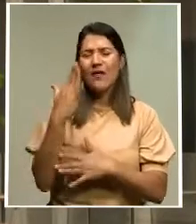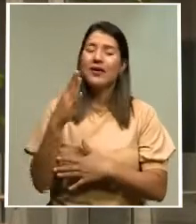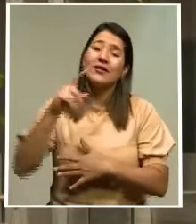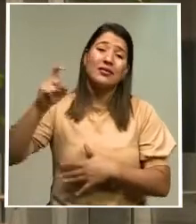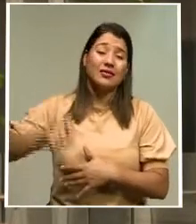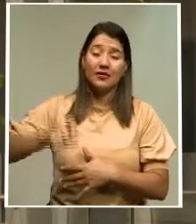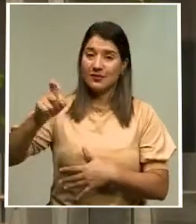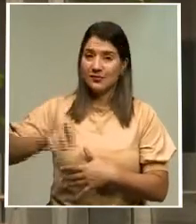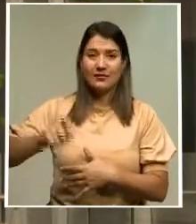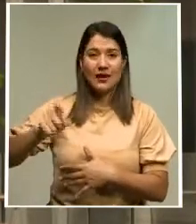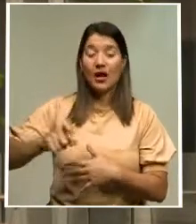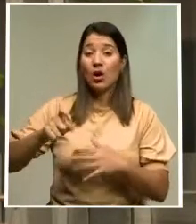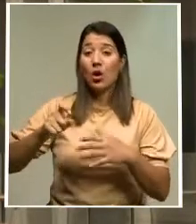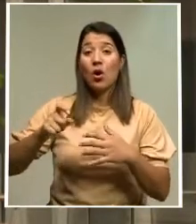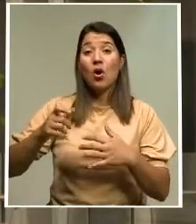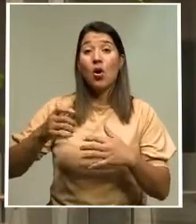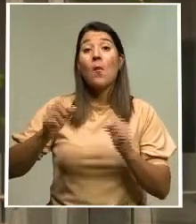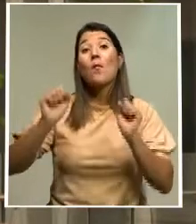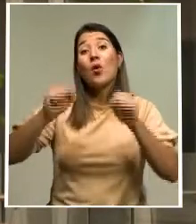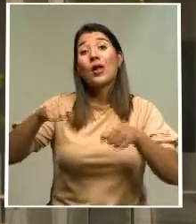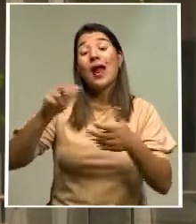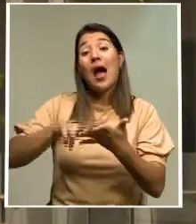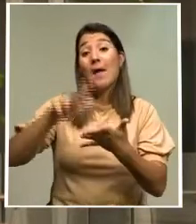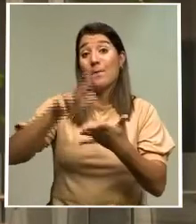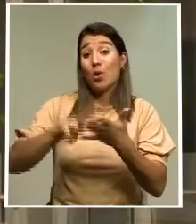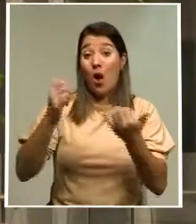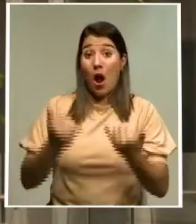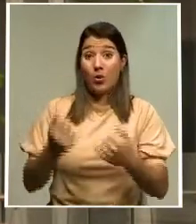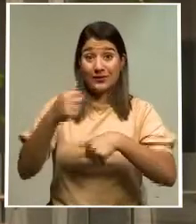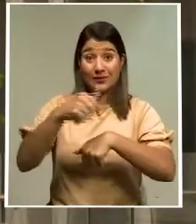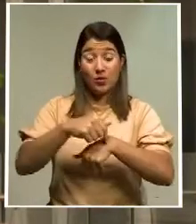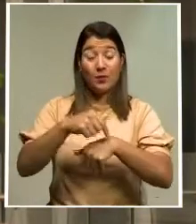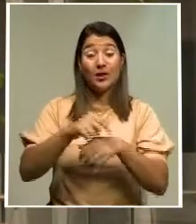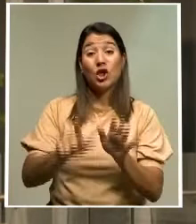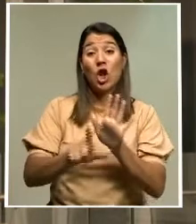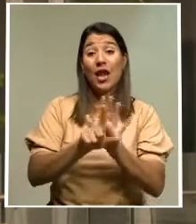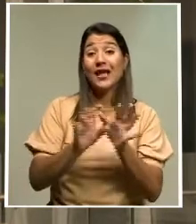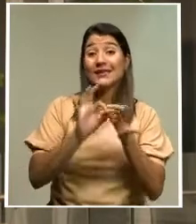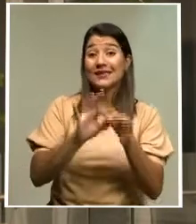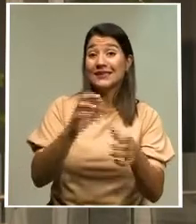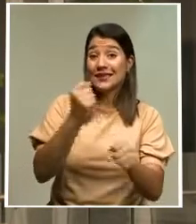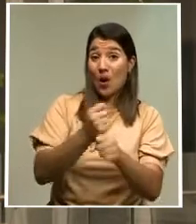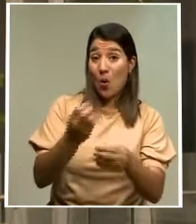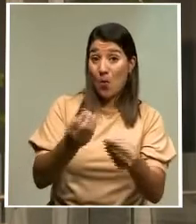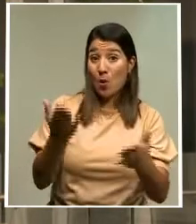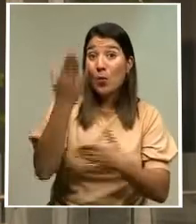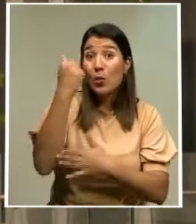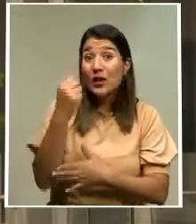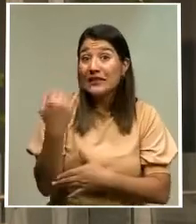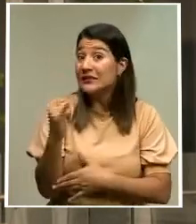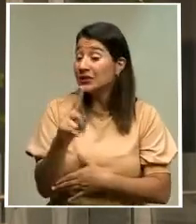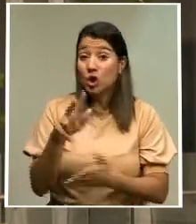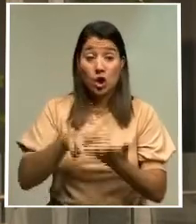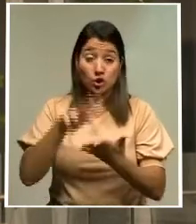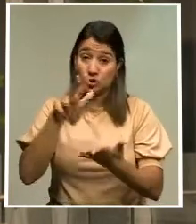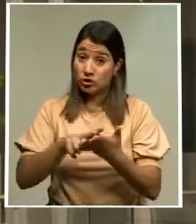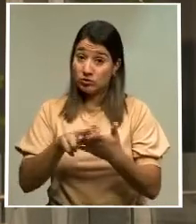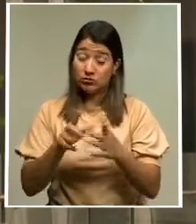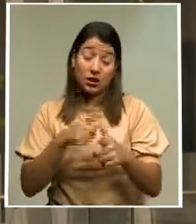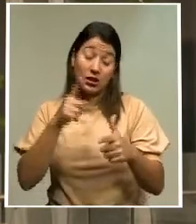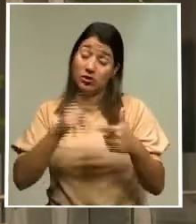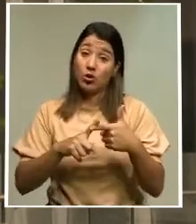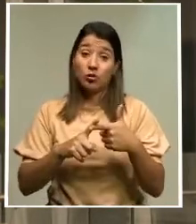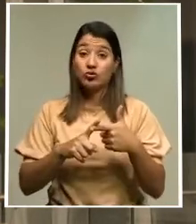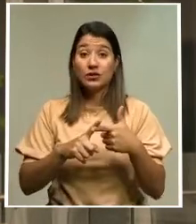necesidad de aprobarla en este momento en la Ley de Empleo Público, debido a que si no, podrían dejar de contar hasta